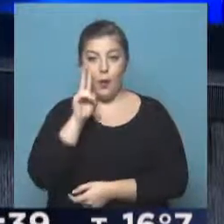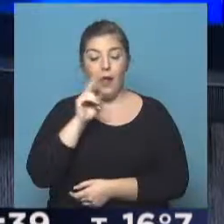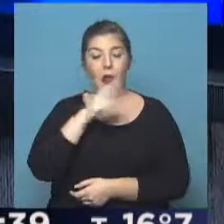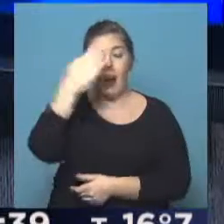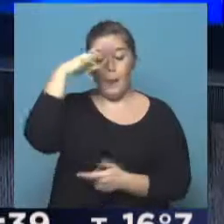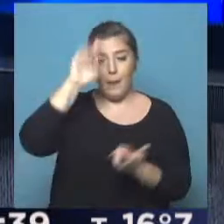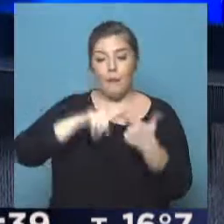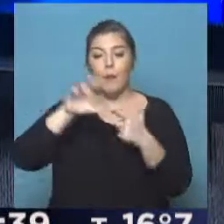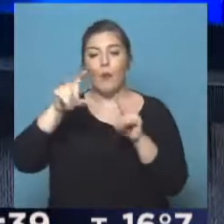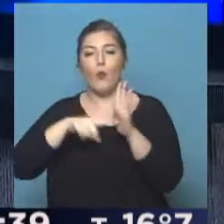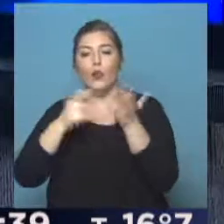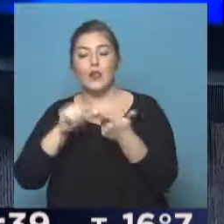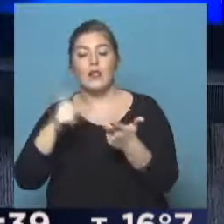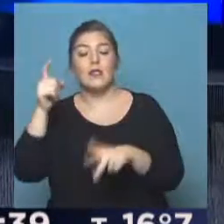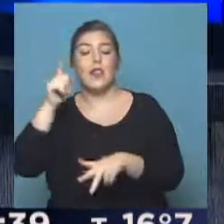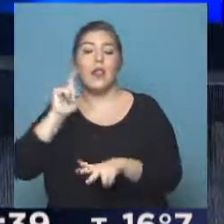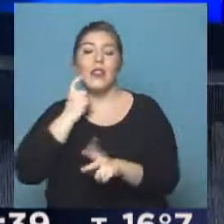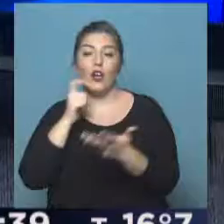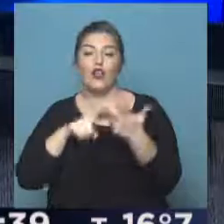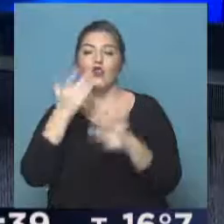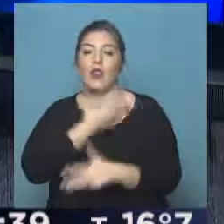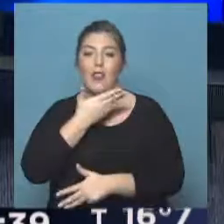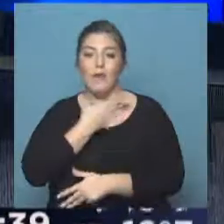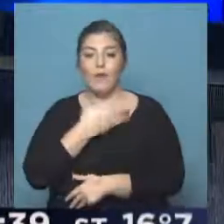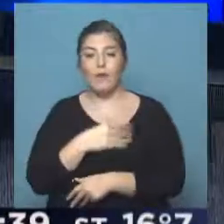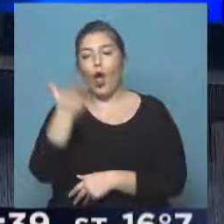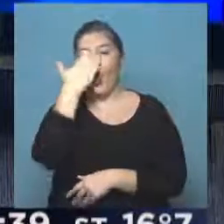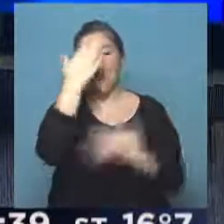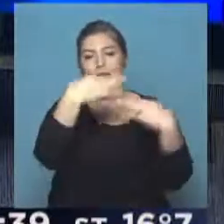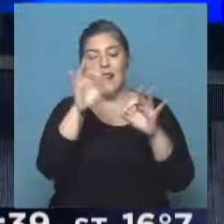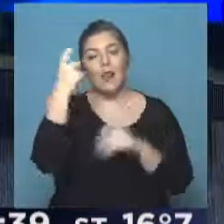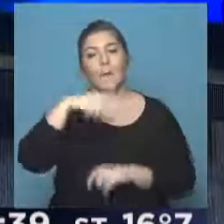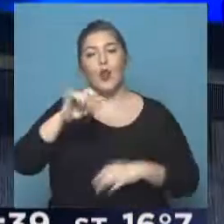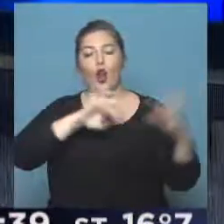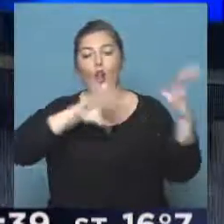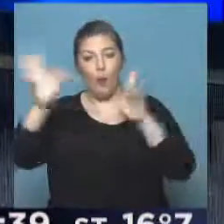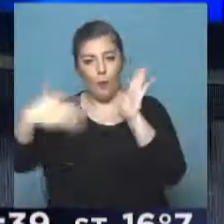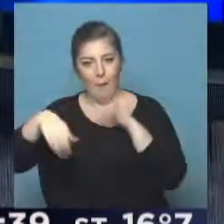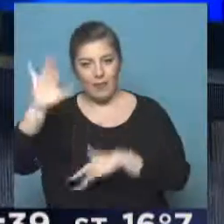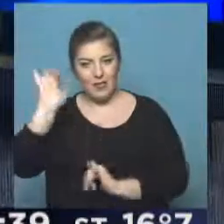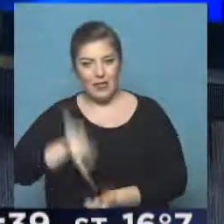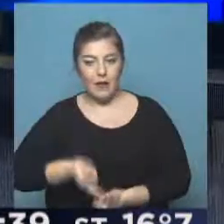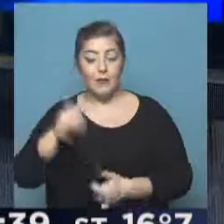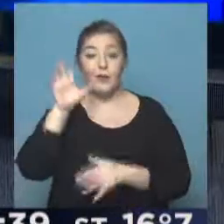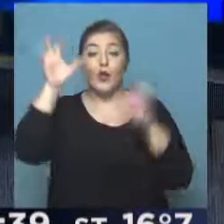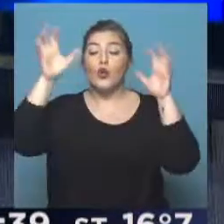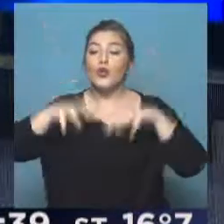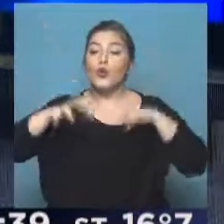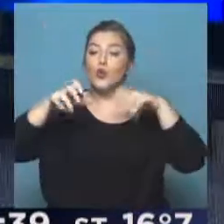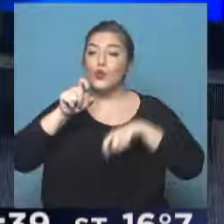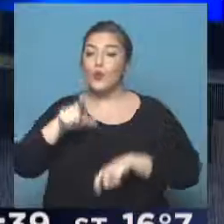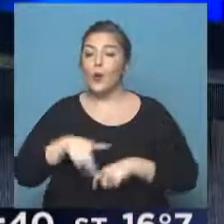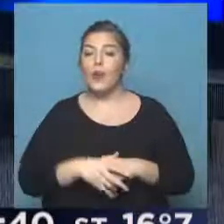Pampa, la provincia de Buenos Aires, Entre Ríos, Santa Fe. Córdoba se salva, pero aumenta la nubosidad. Estas